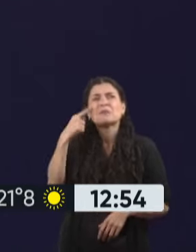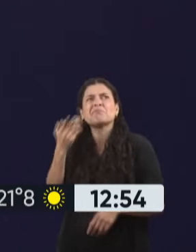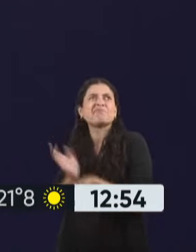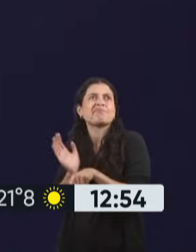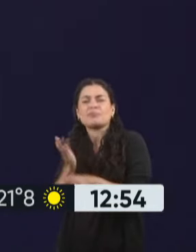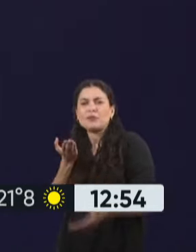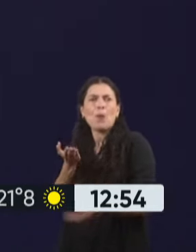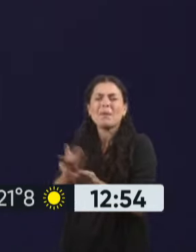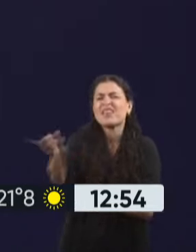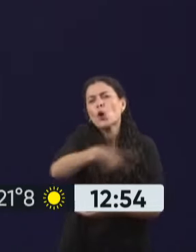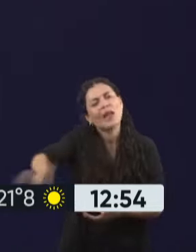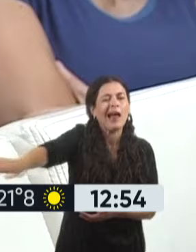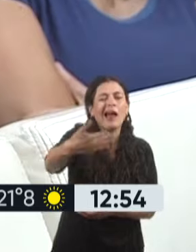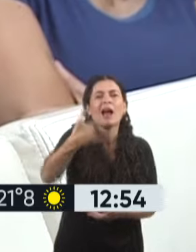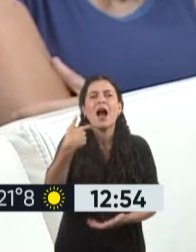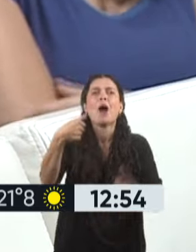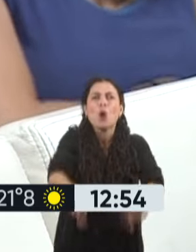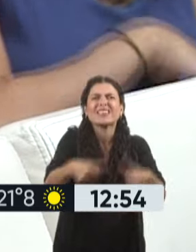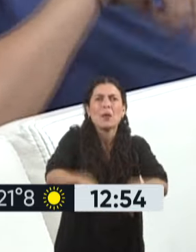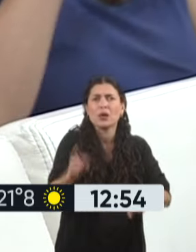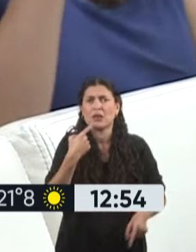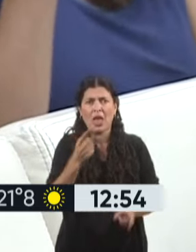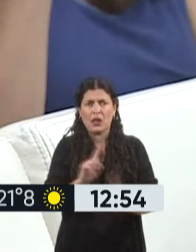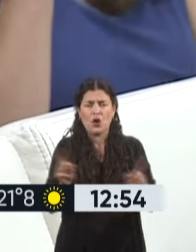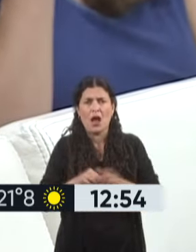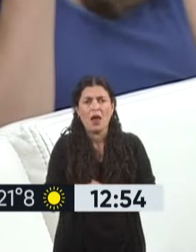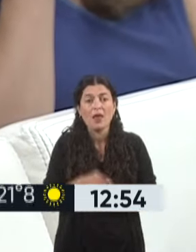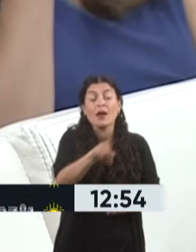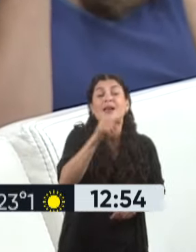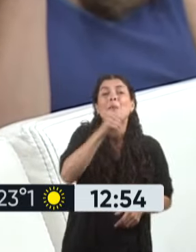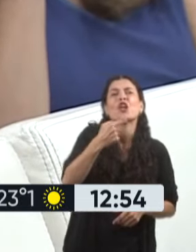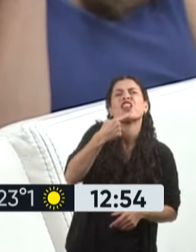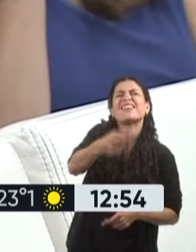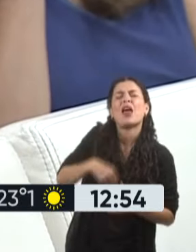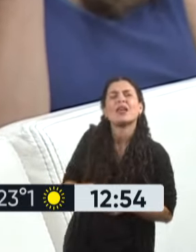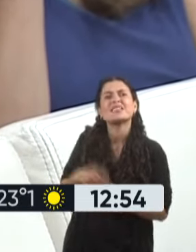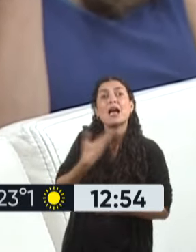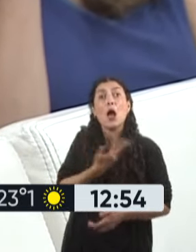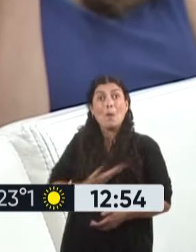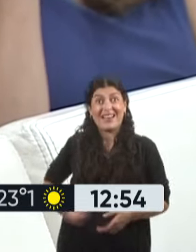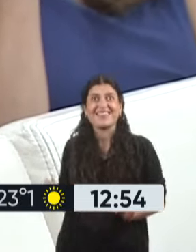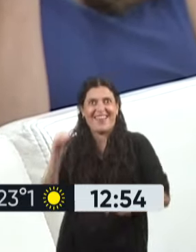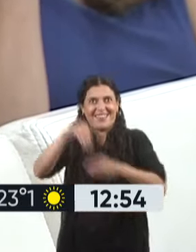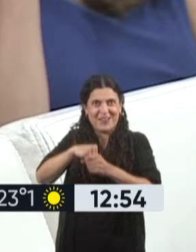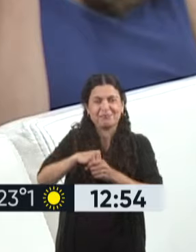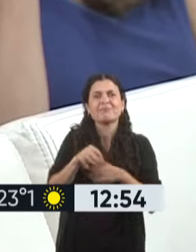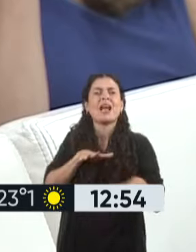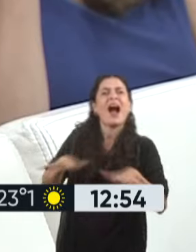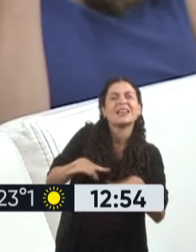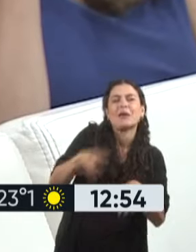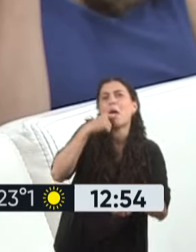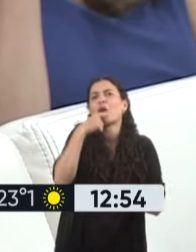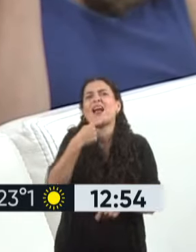pide que vayan. No lo pide, o sea, el presidente participa en actividades de, por ejemplo, Mercado